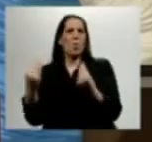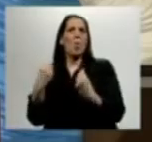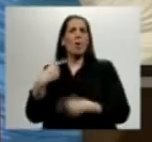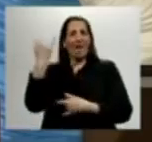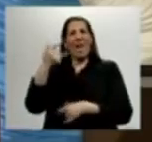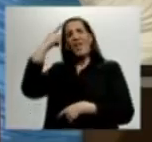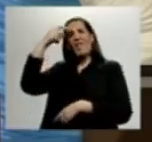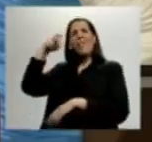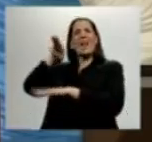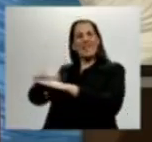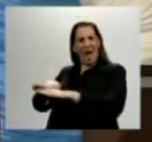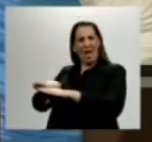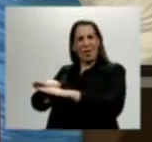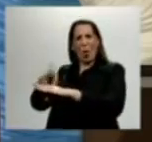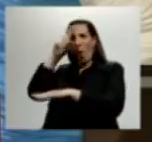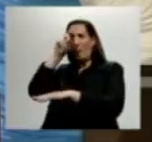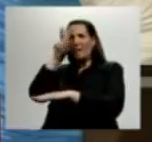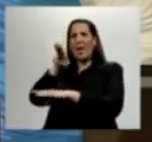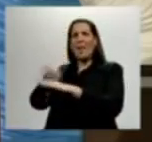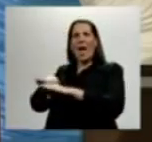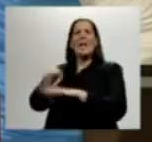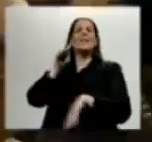aquí le damos...